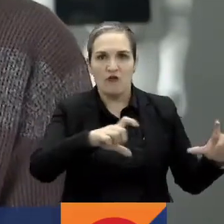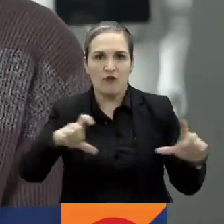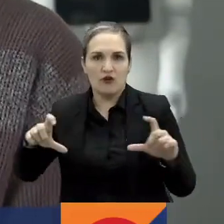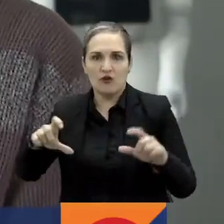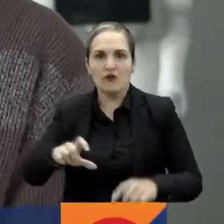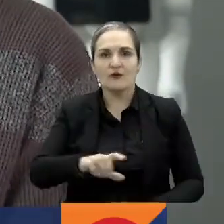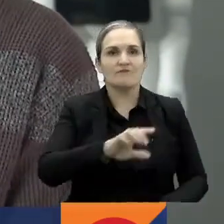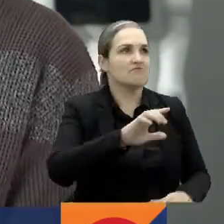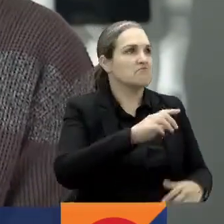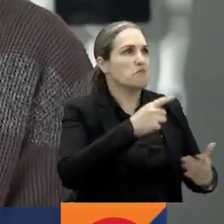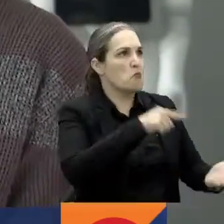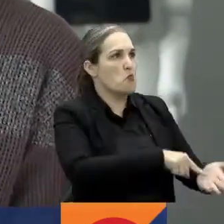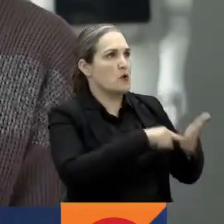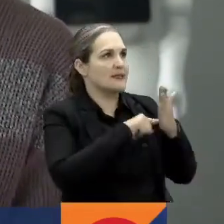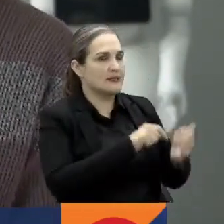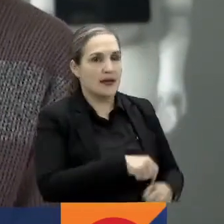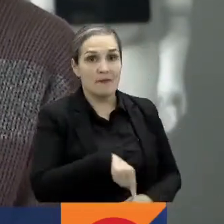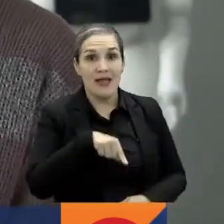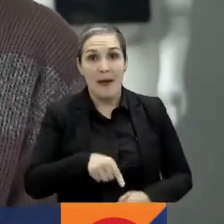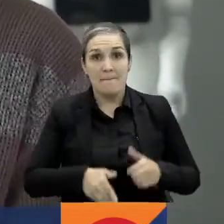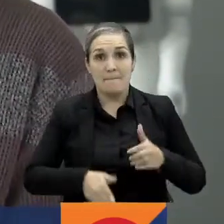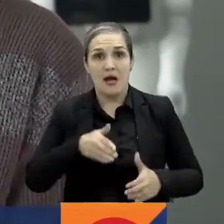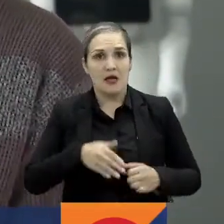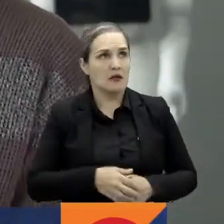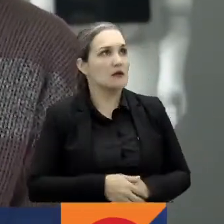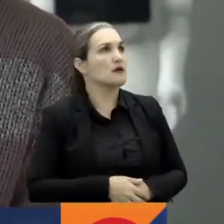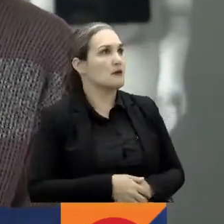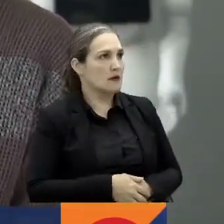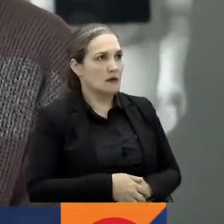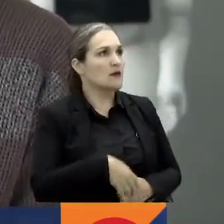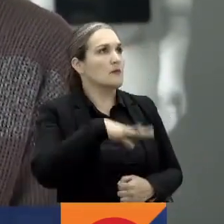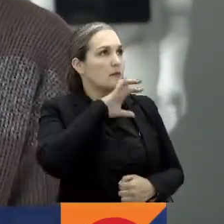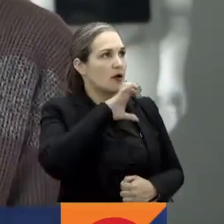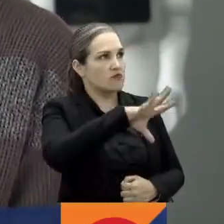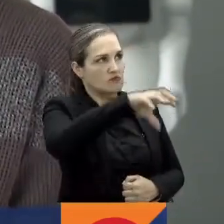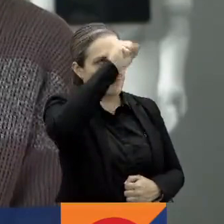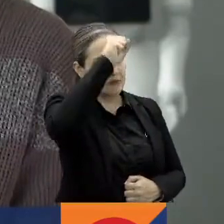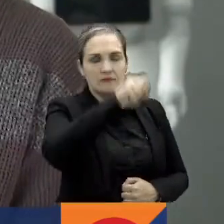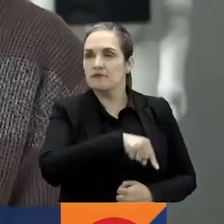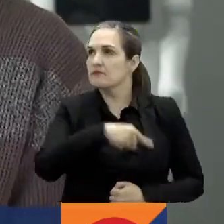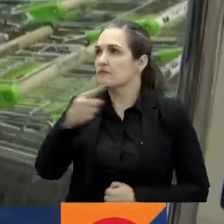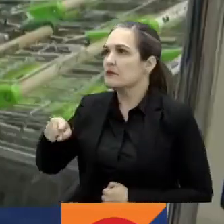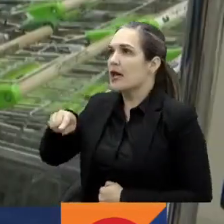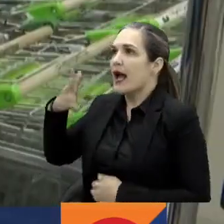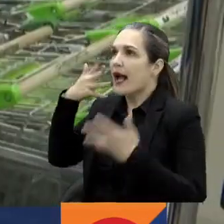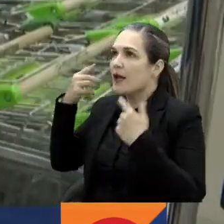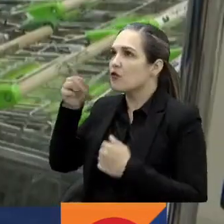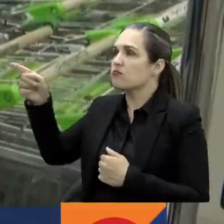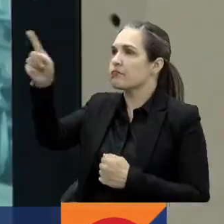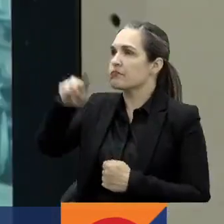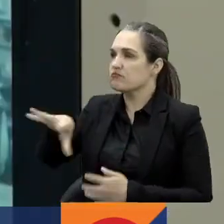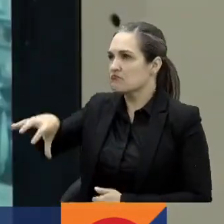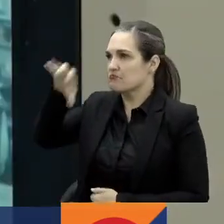qué es un gato, reconociendo que puede haber particularidades de razas o formas de cada una de las dos especies.